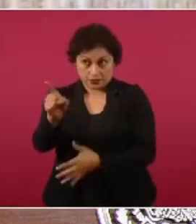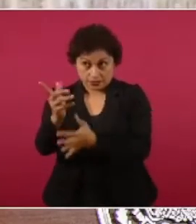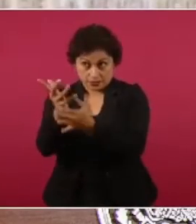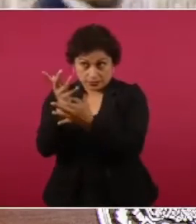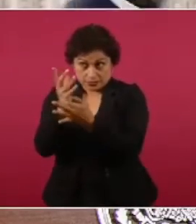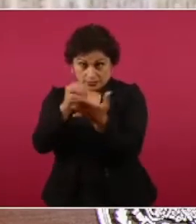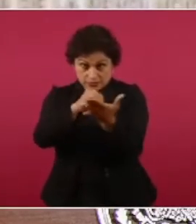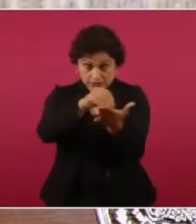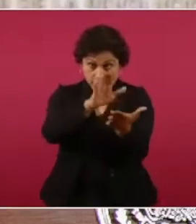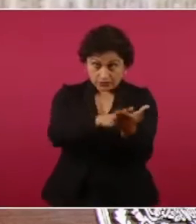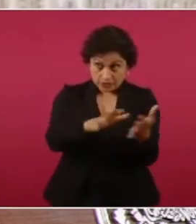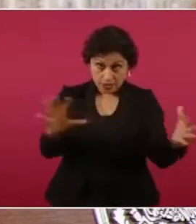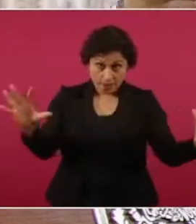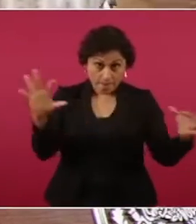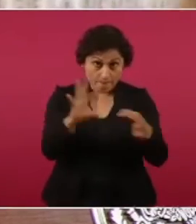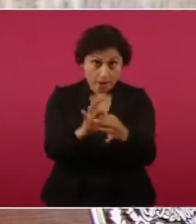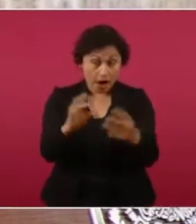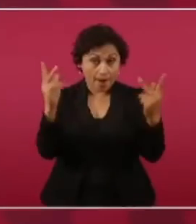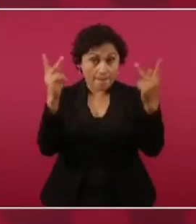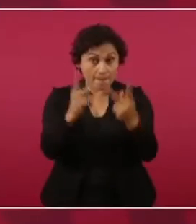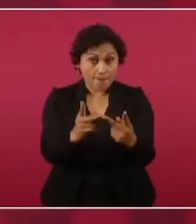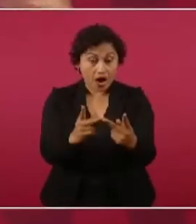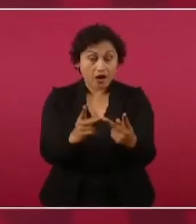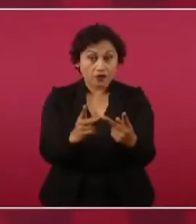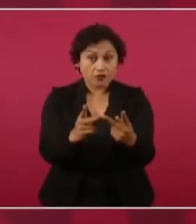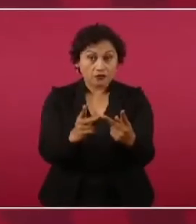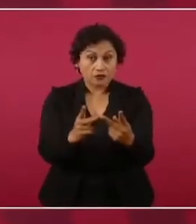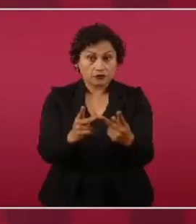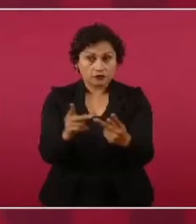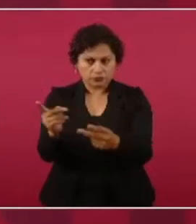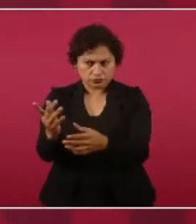Como tú lo señalas en tu escrito,